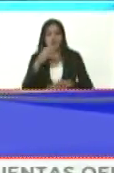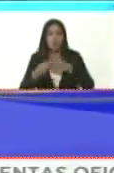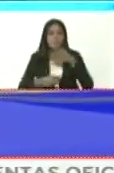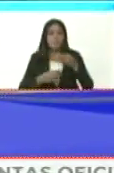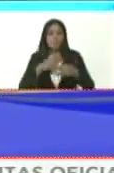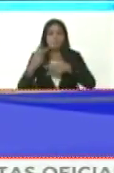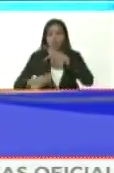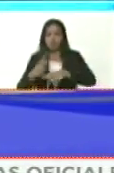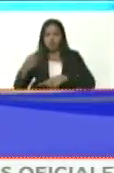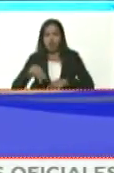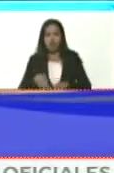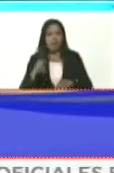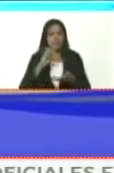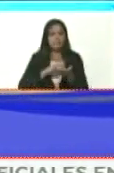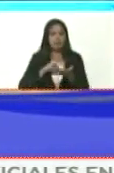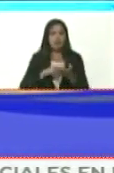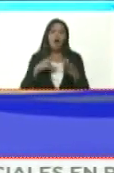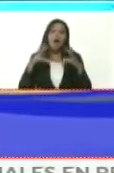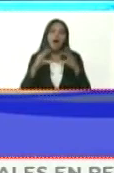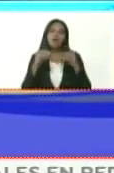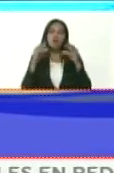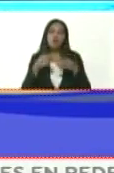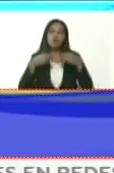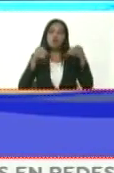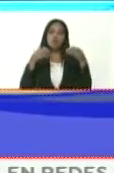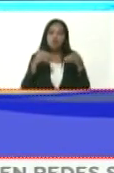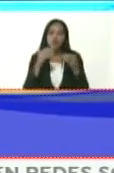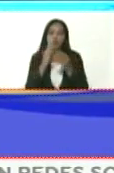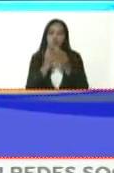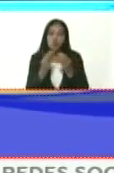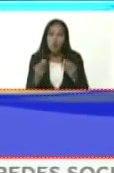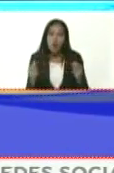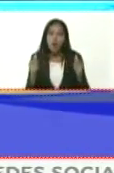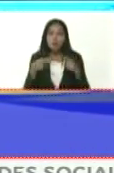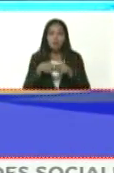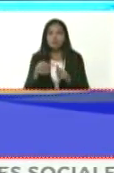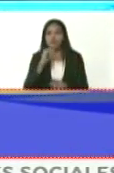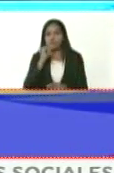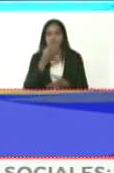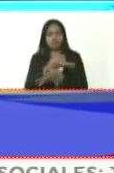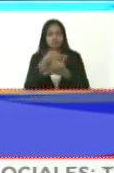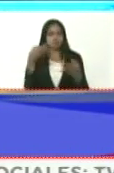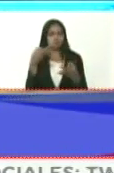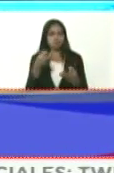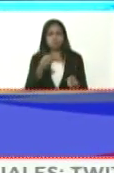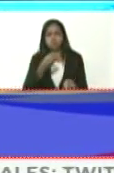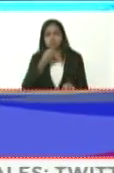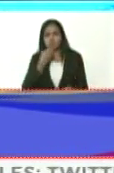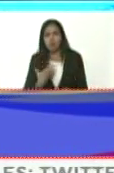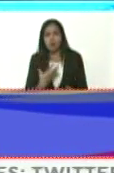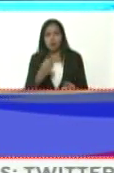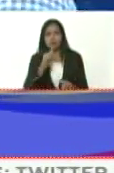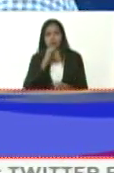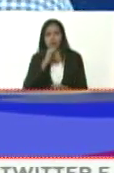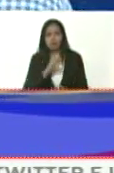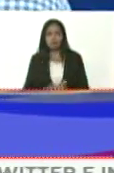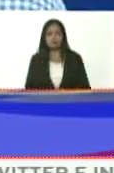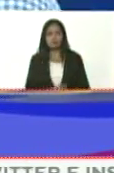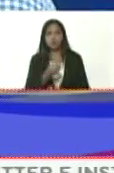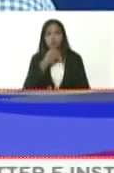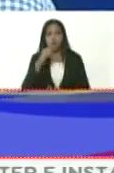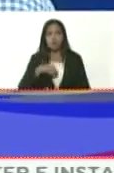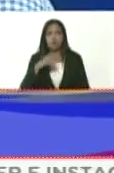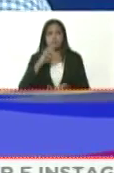algodón en Miranda, desde los Valles del Tuy. Tremenda noticia, pues. Muy bueno. Y aquí en